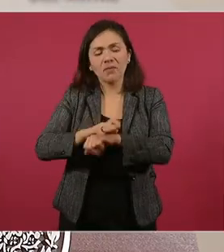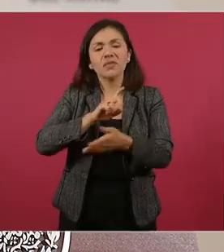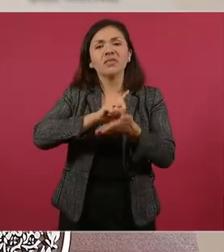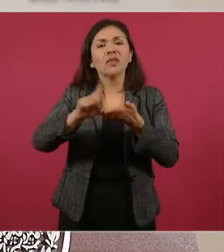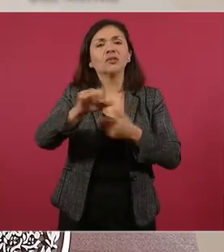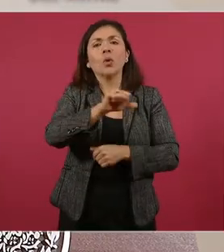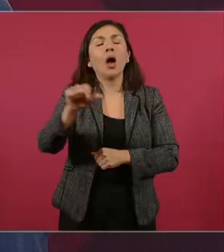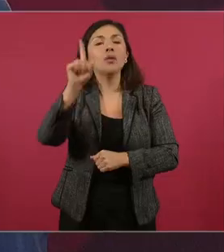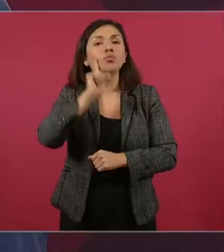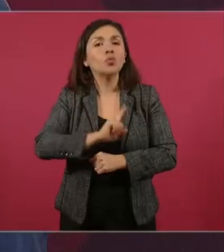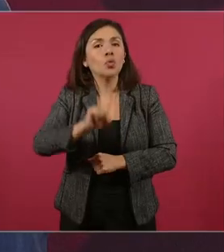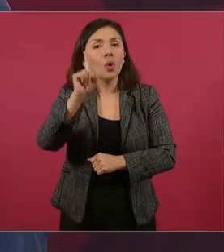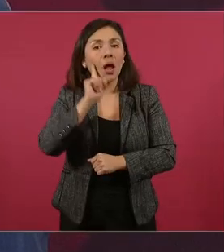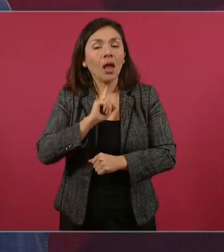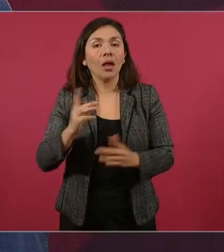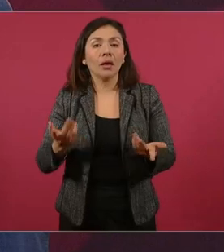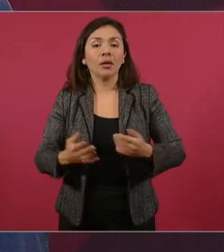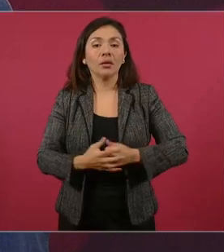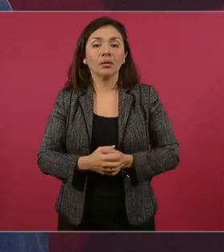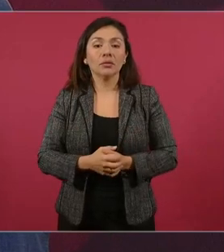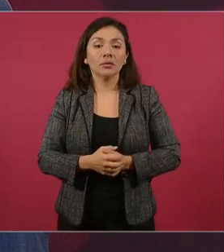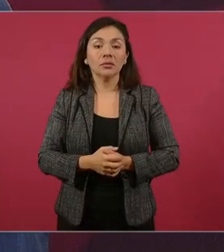mujeres.